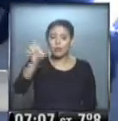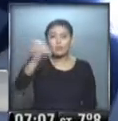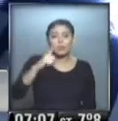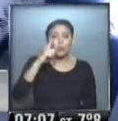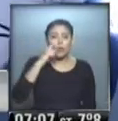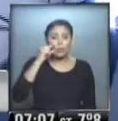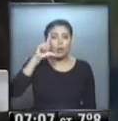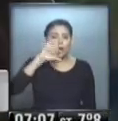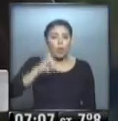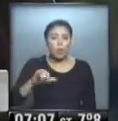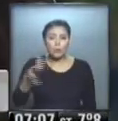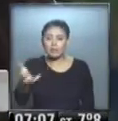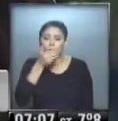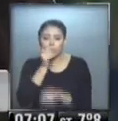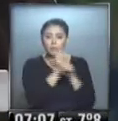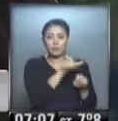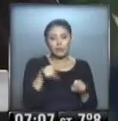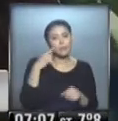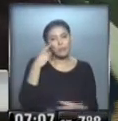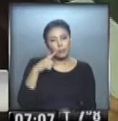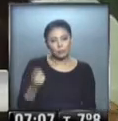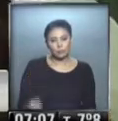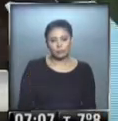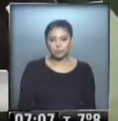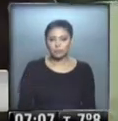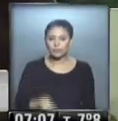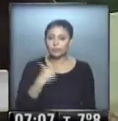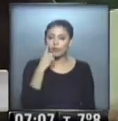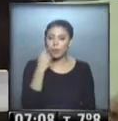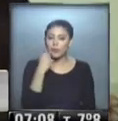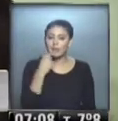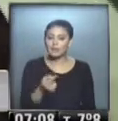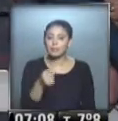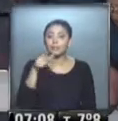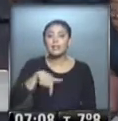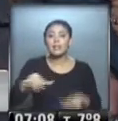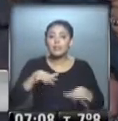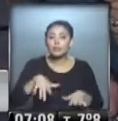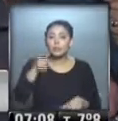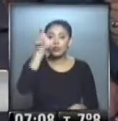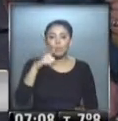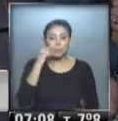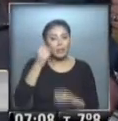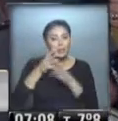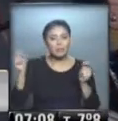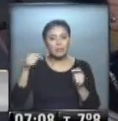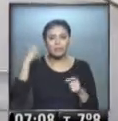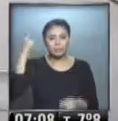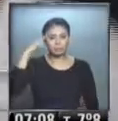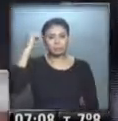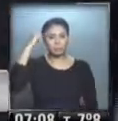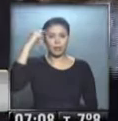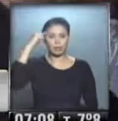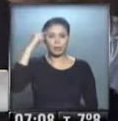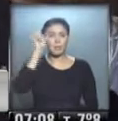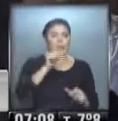de Jorge Julio López venía por ese lado. La causa de Jorge Julio López es una causa que sigue estando presente. No tenemos ni